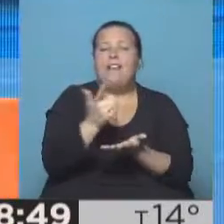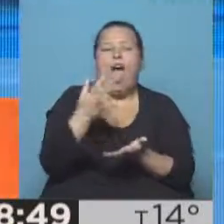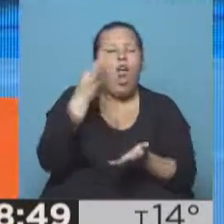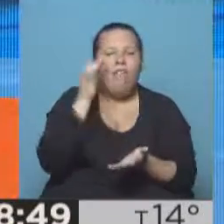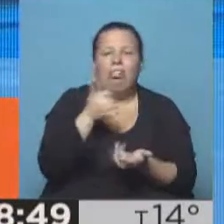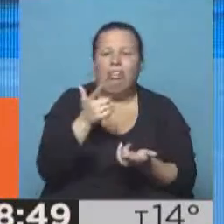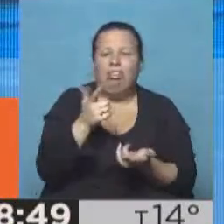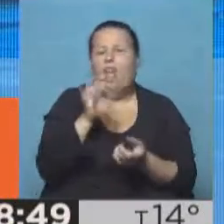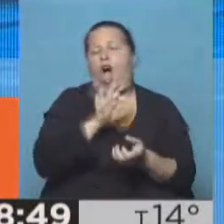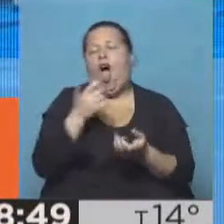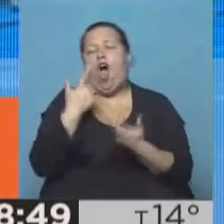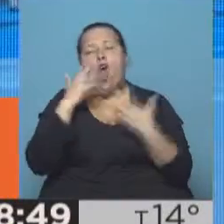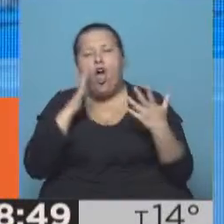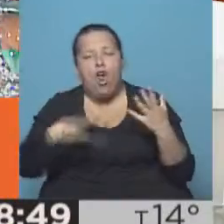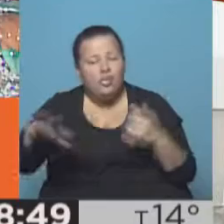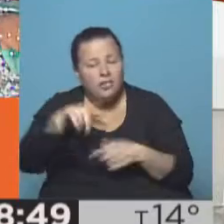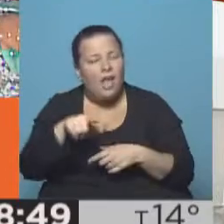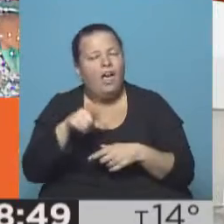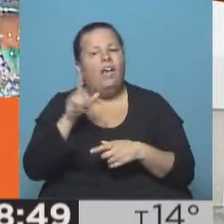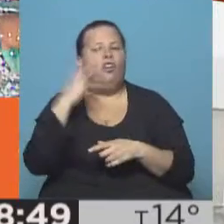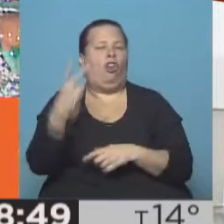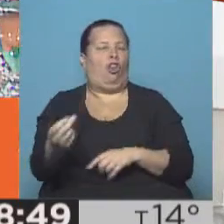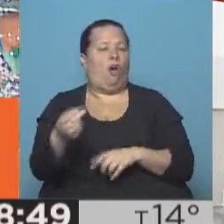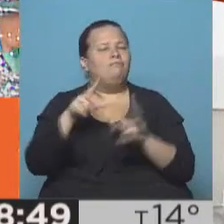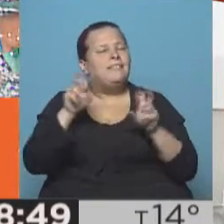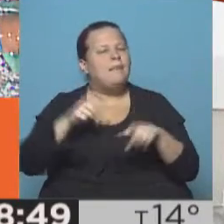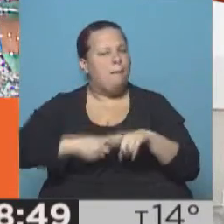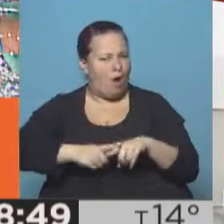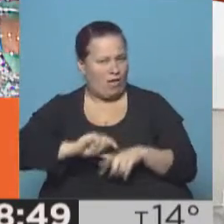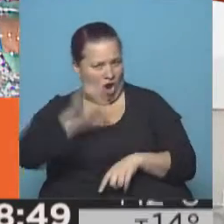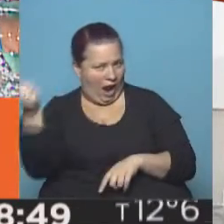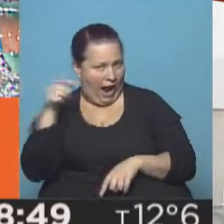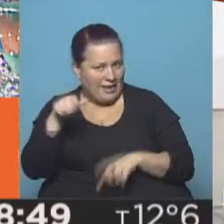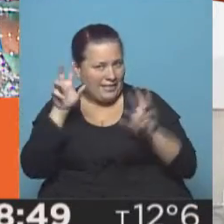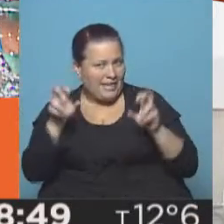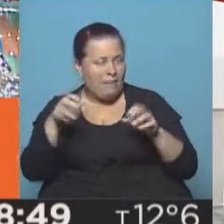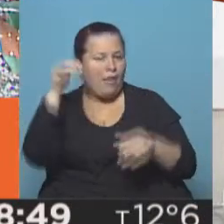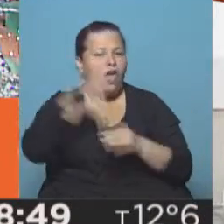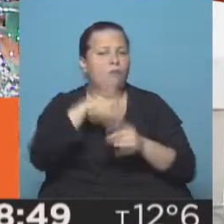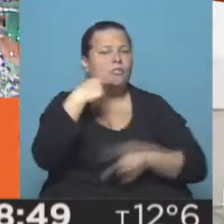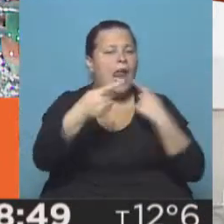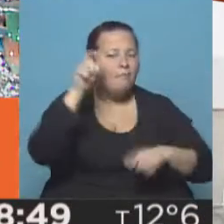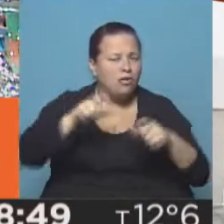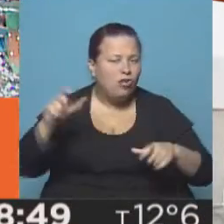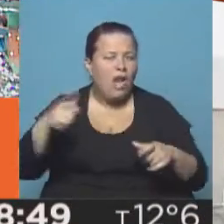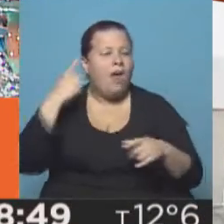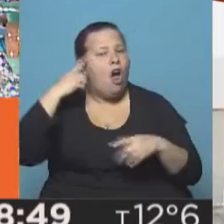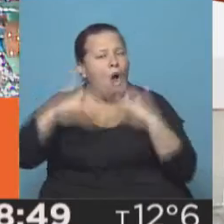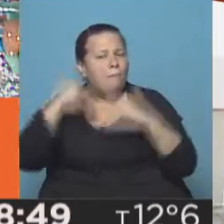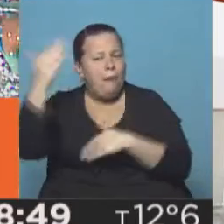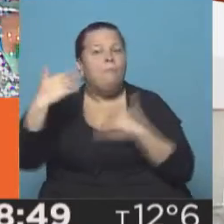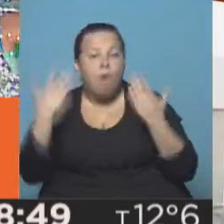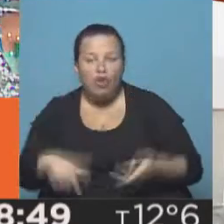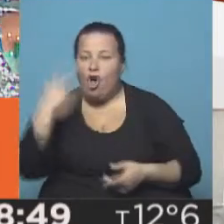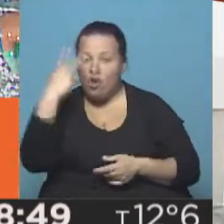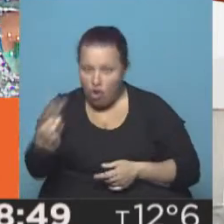cerca, o tal vez desde las grandes urbes, están con el no. Fue una cuestión política la que gana en esa cuestión de plebiscito, y la mirada es mucho más allá. Por eso hoy se le